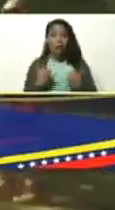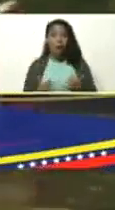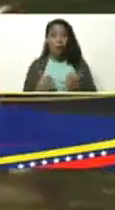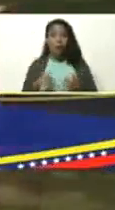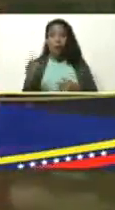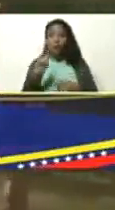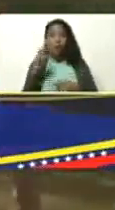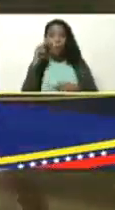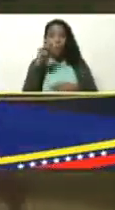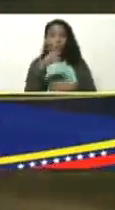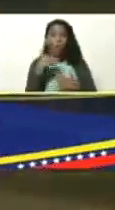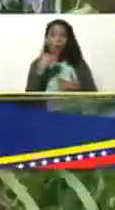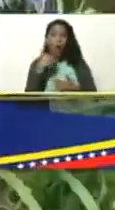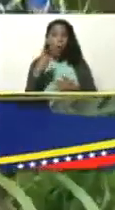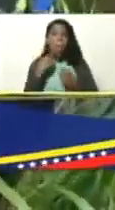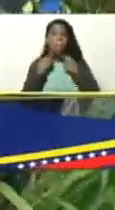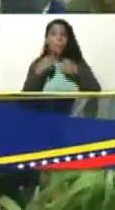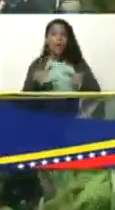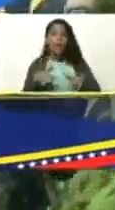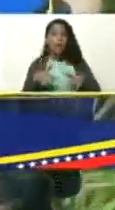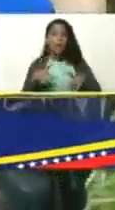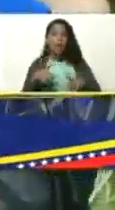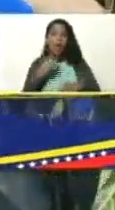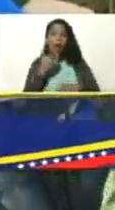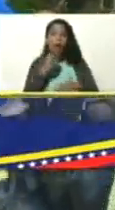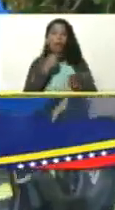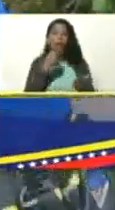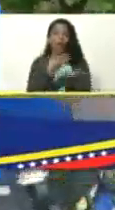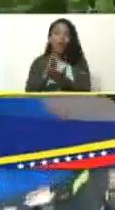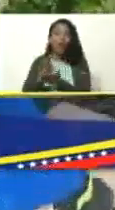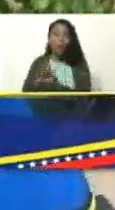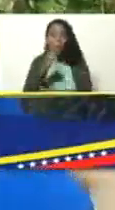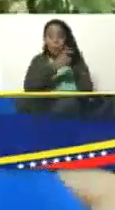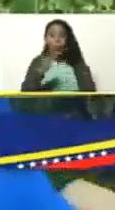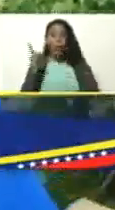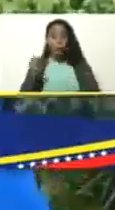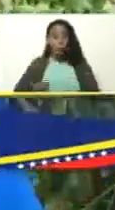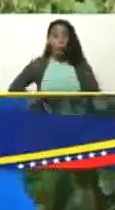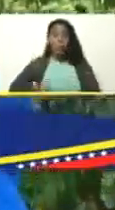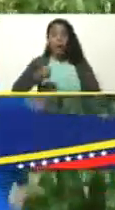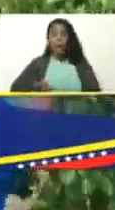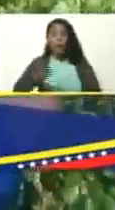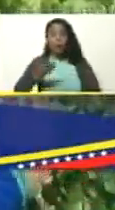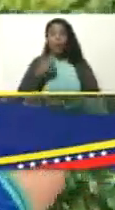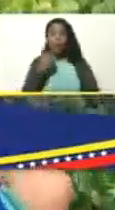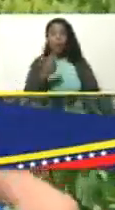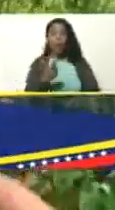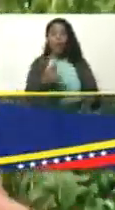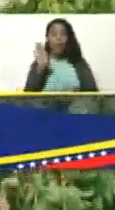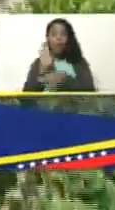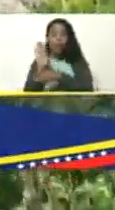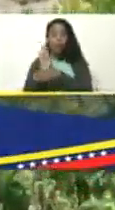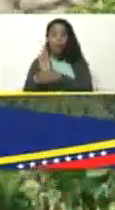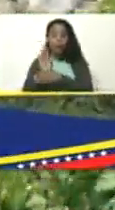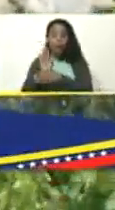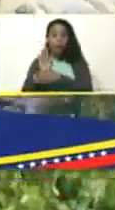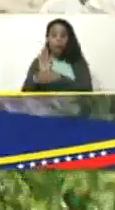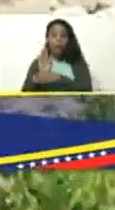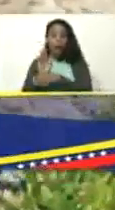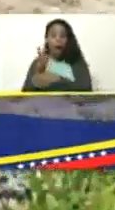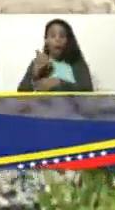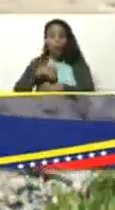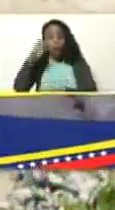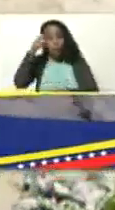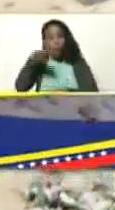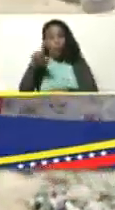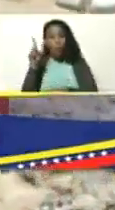hemos tenido ninguna pérdida de vida humana y eso es lo más importante. Como usted dice, cuidar y proteger a nuestro